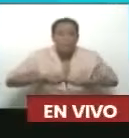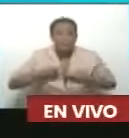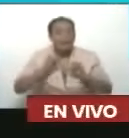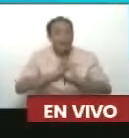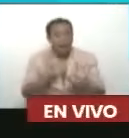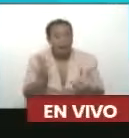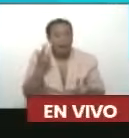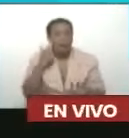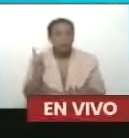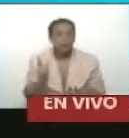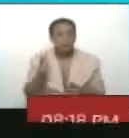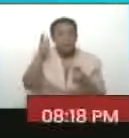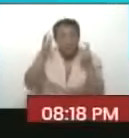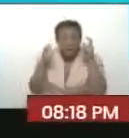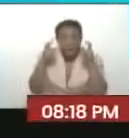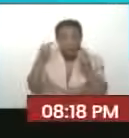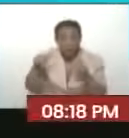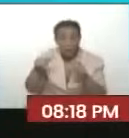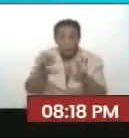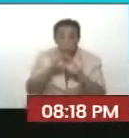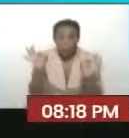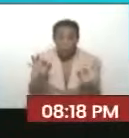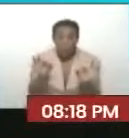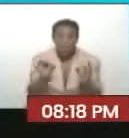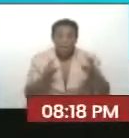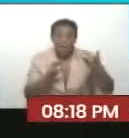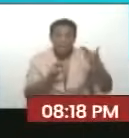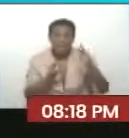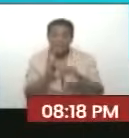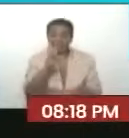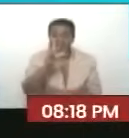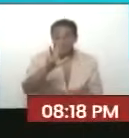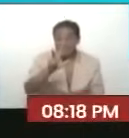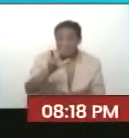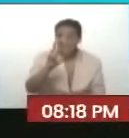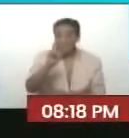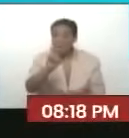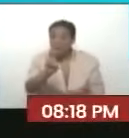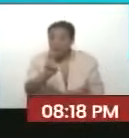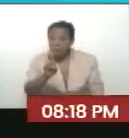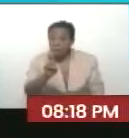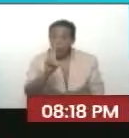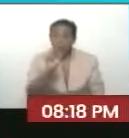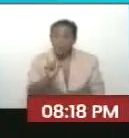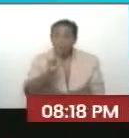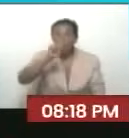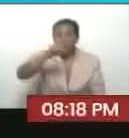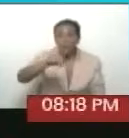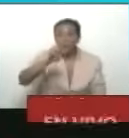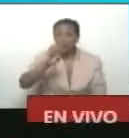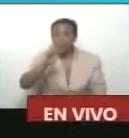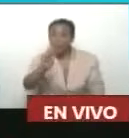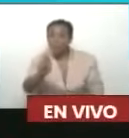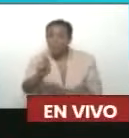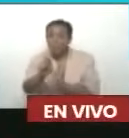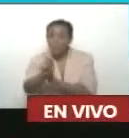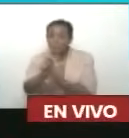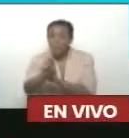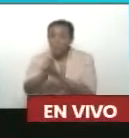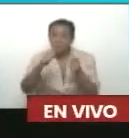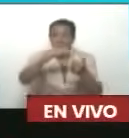que dentro de la línea de las 3R.net, dentro de la línea